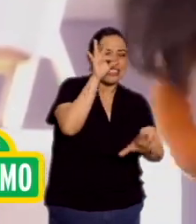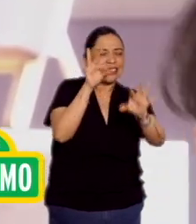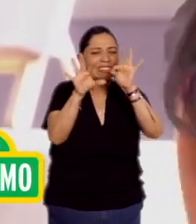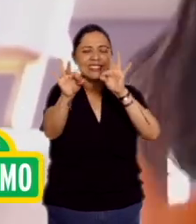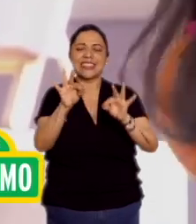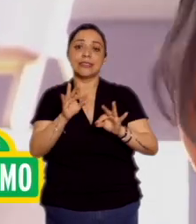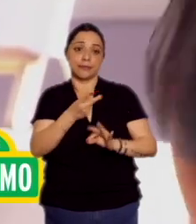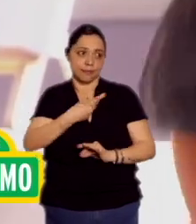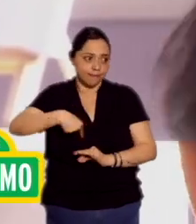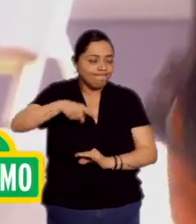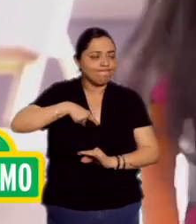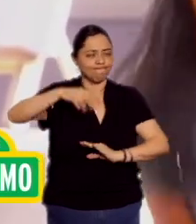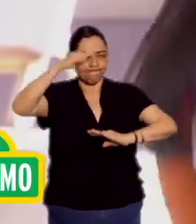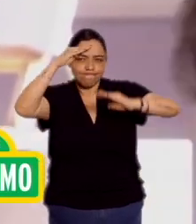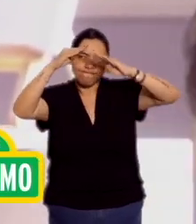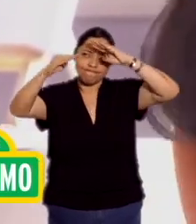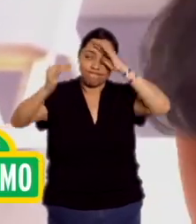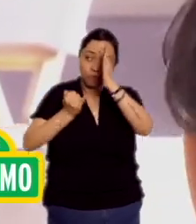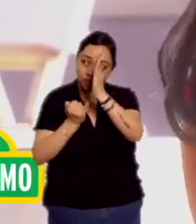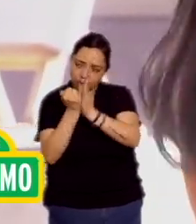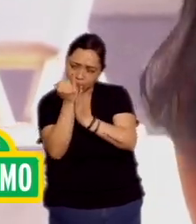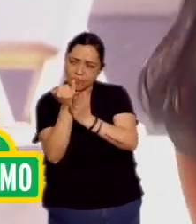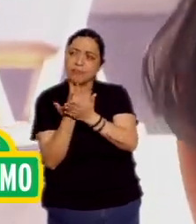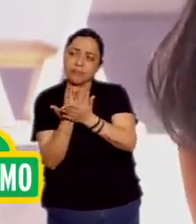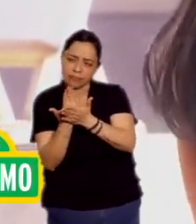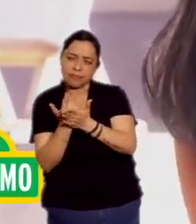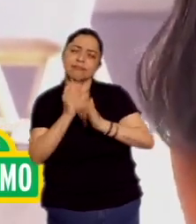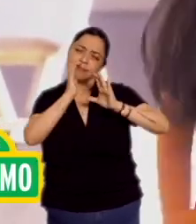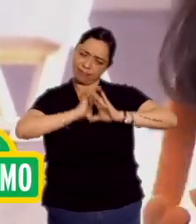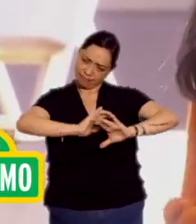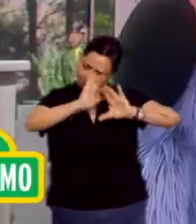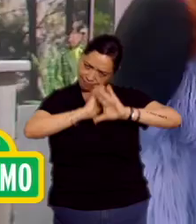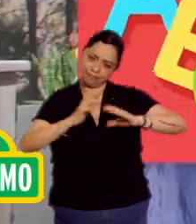decidimos, cantemos una canción. ¡Sí, sí, sí!